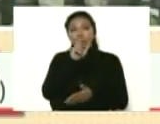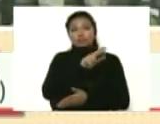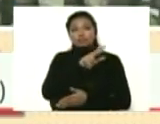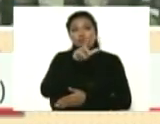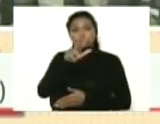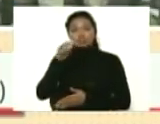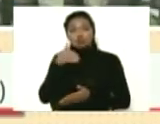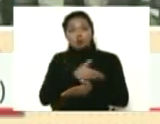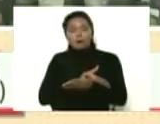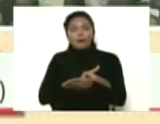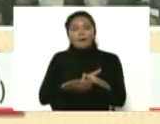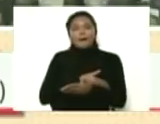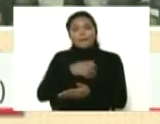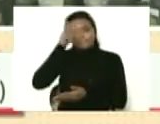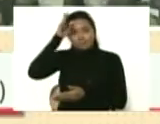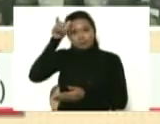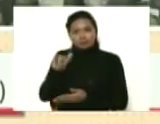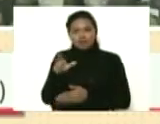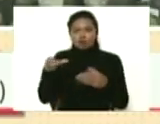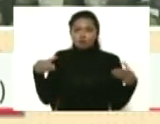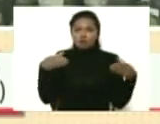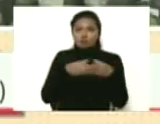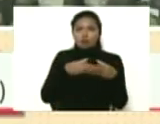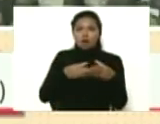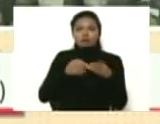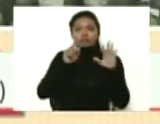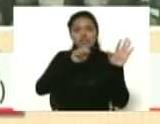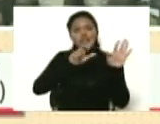3.295.335 milicianos y milicianas agrupados en